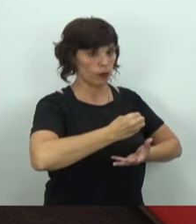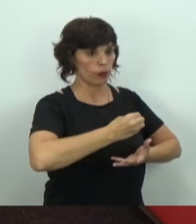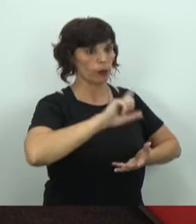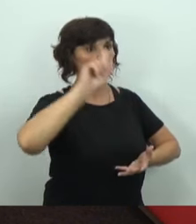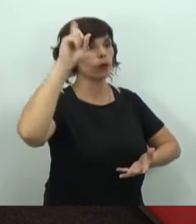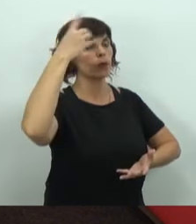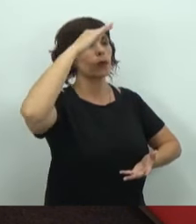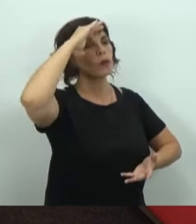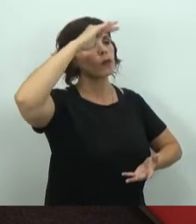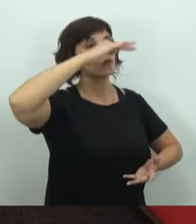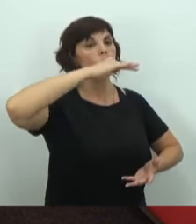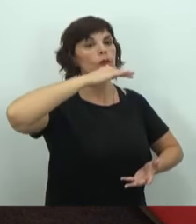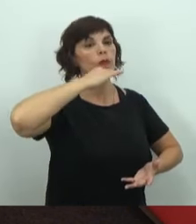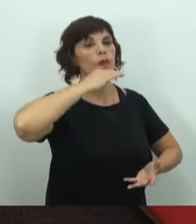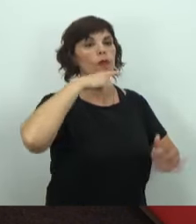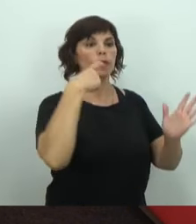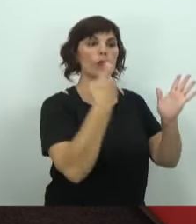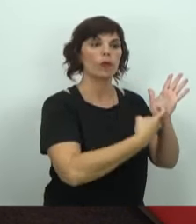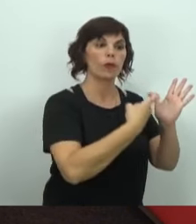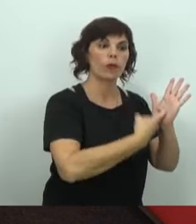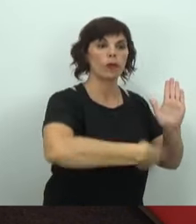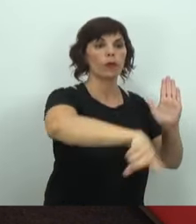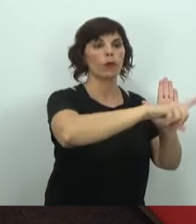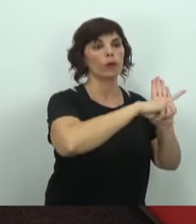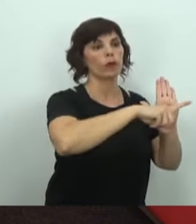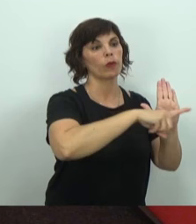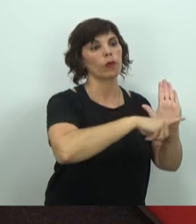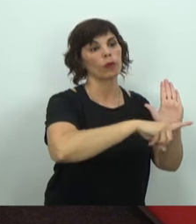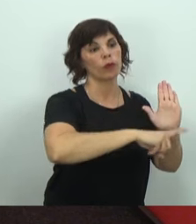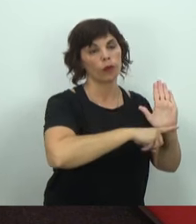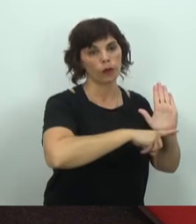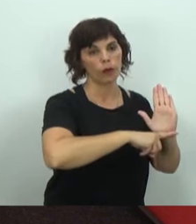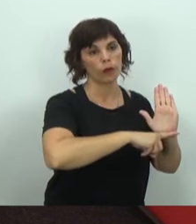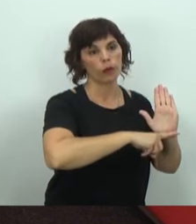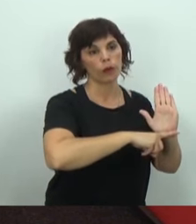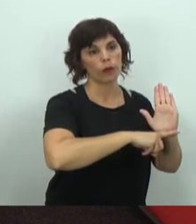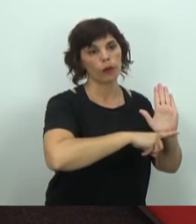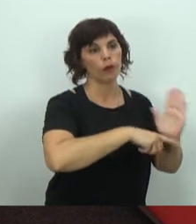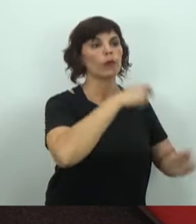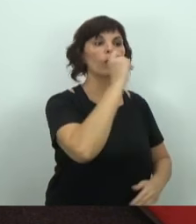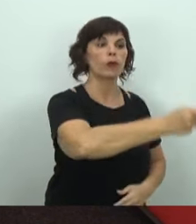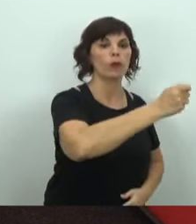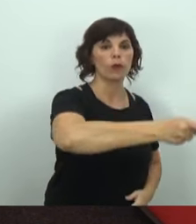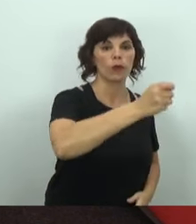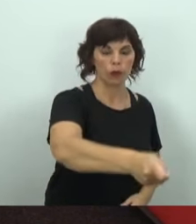Dios el Padre dio leyes, órdenes, mandamientos